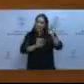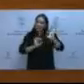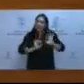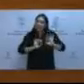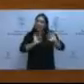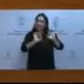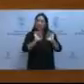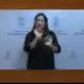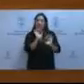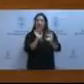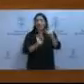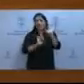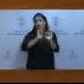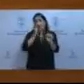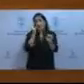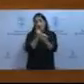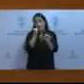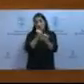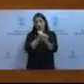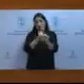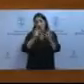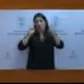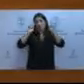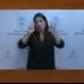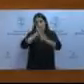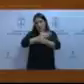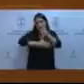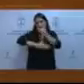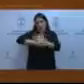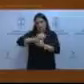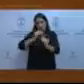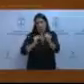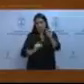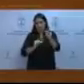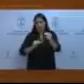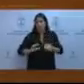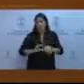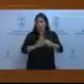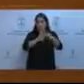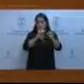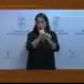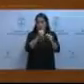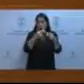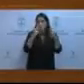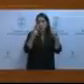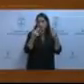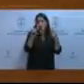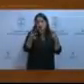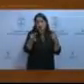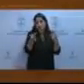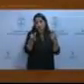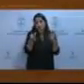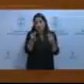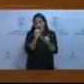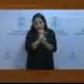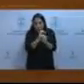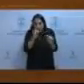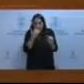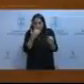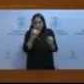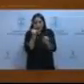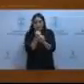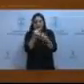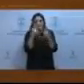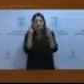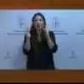baja tasa de empleo de docentes con discapacidad en empleo público y la nula en empleo público temporal, a